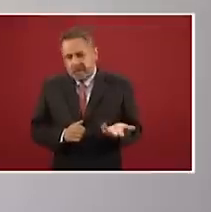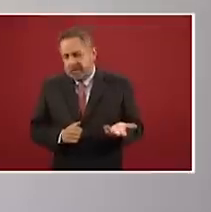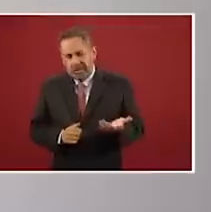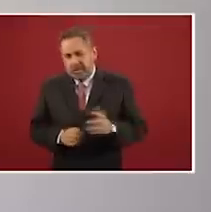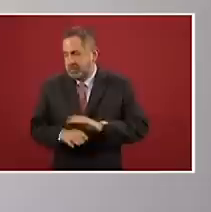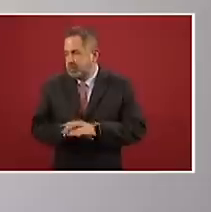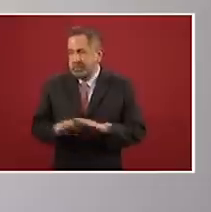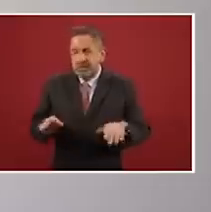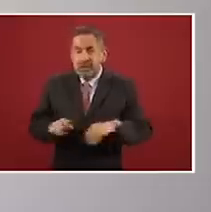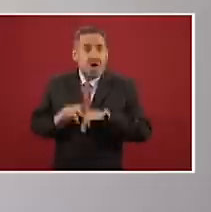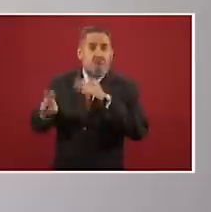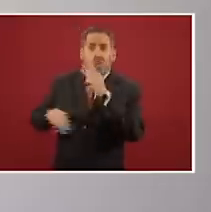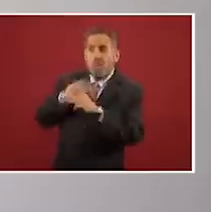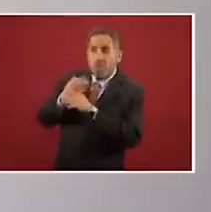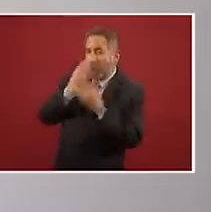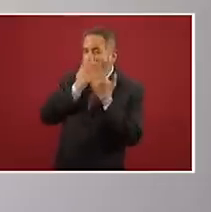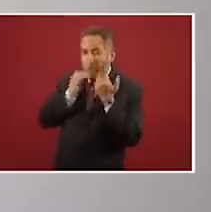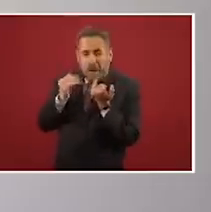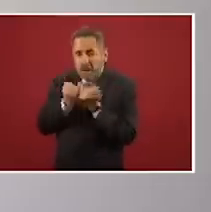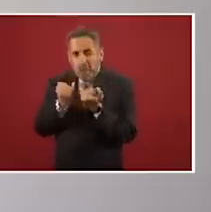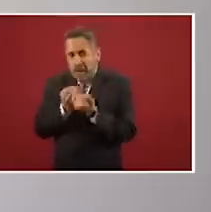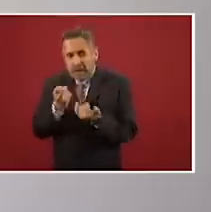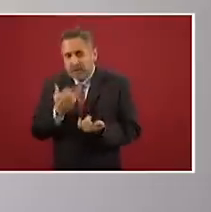sucede en ninguna parte del mundo.